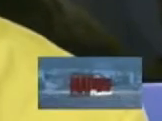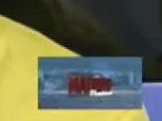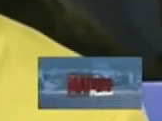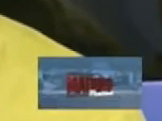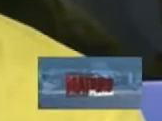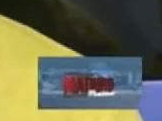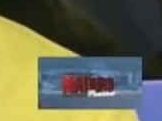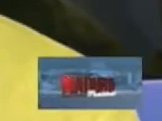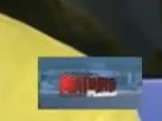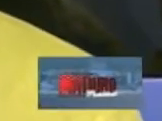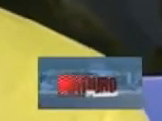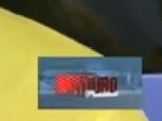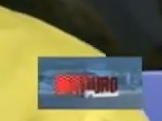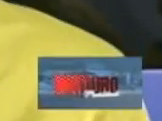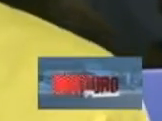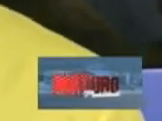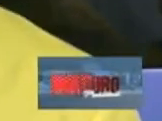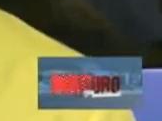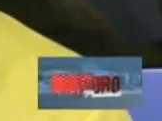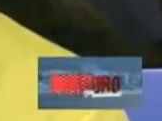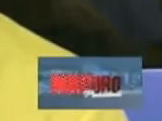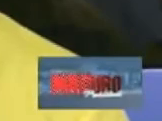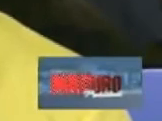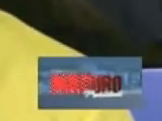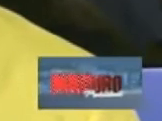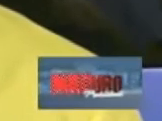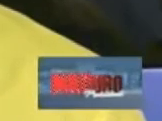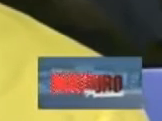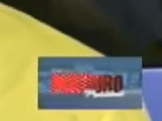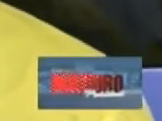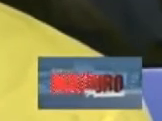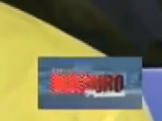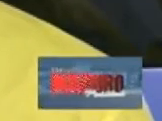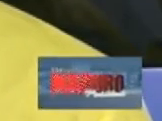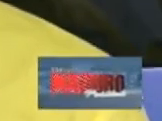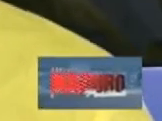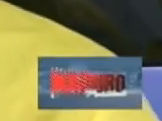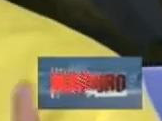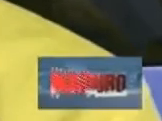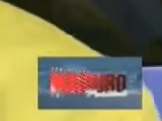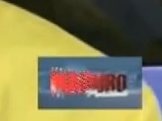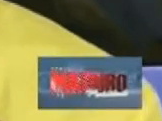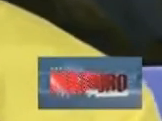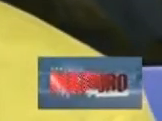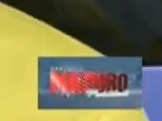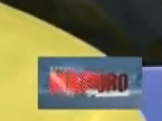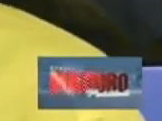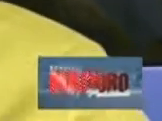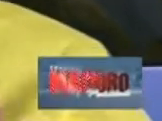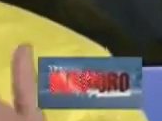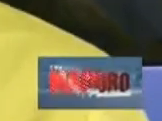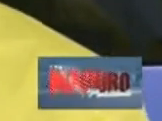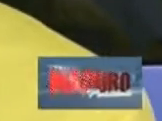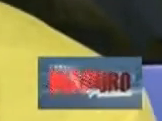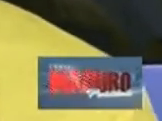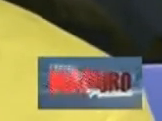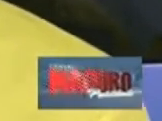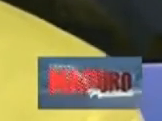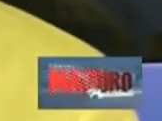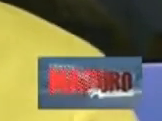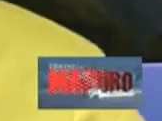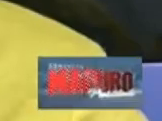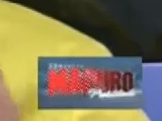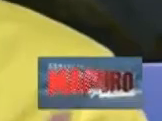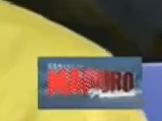del mundo y en ello bueno las estadística nos han venido acompañando nuestros atletas así como el boxeo así como